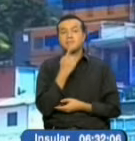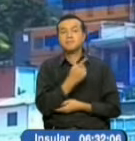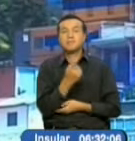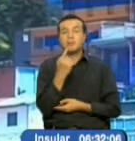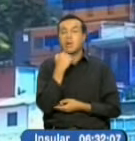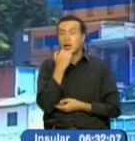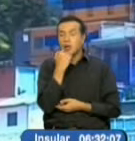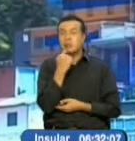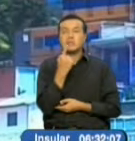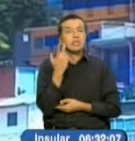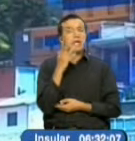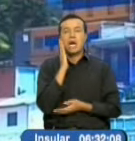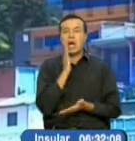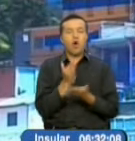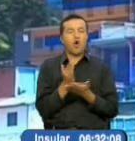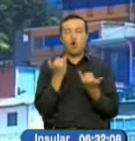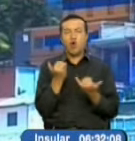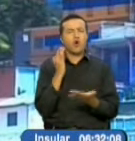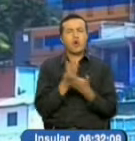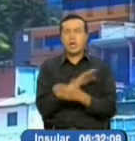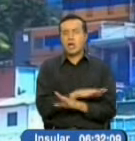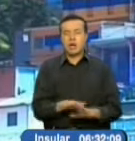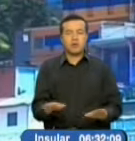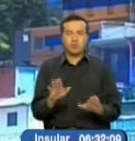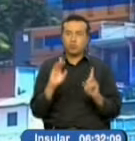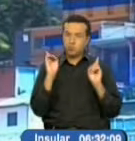a sellar, a terminar. Me parece que va a ser